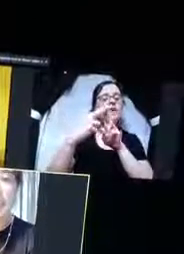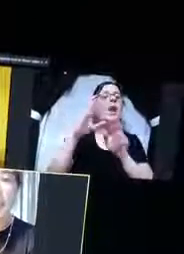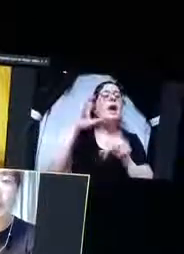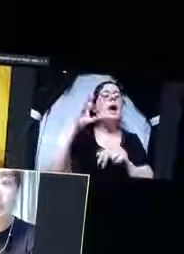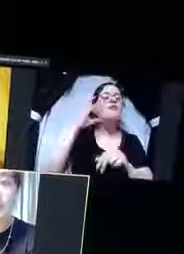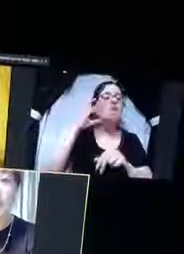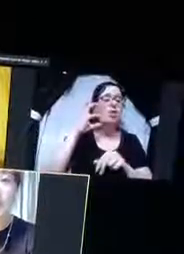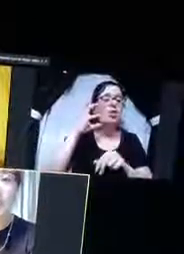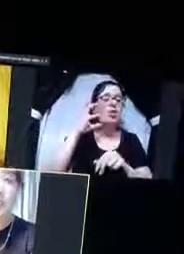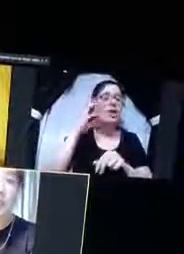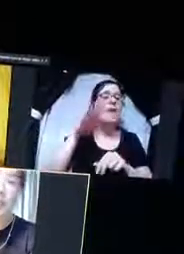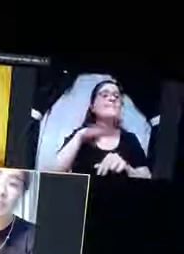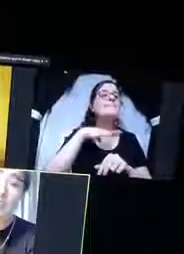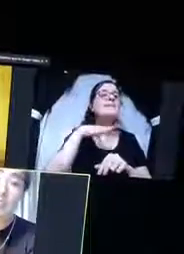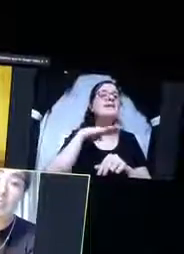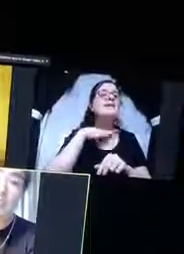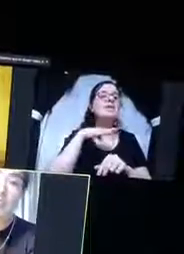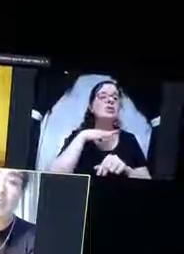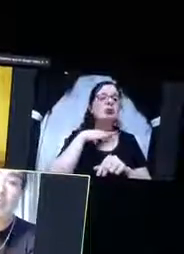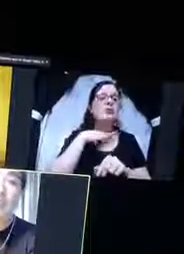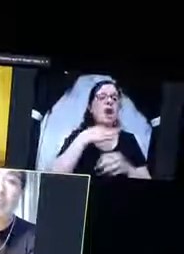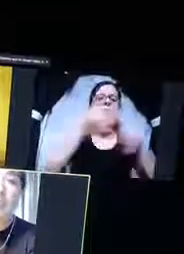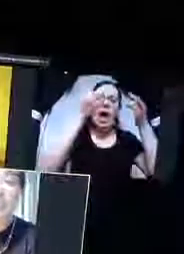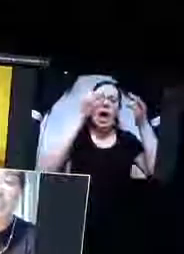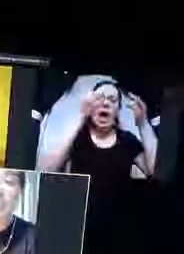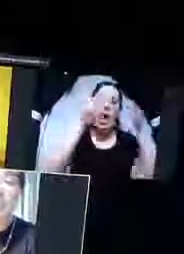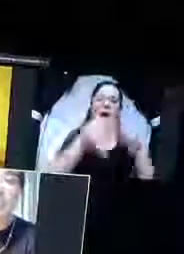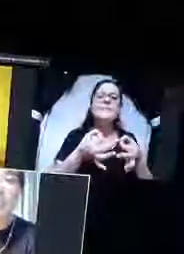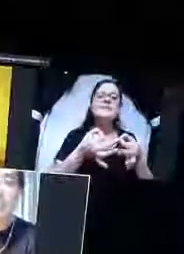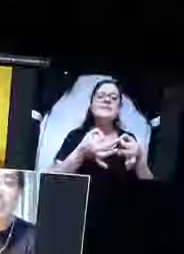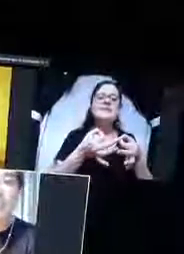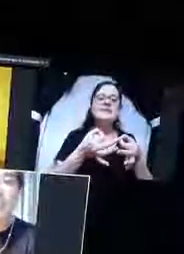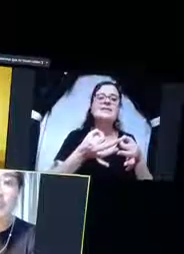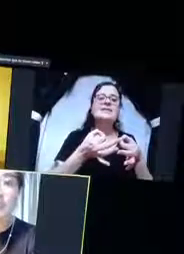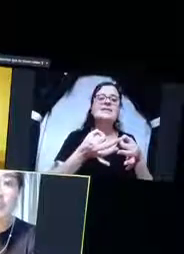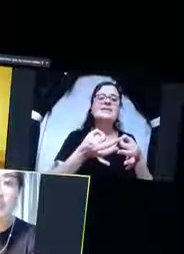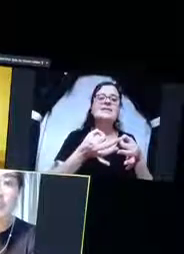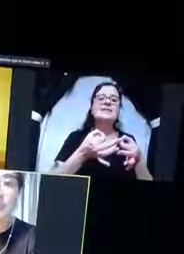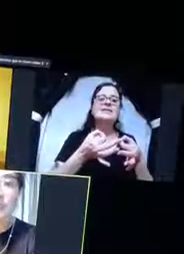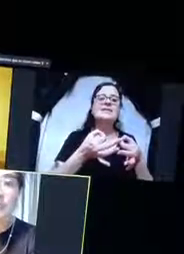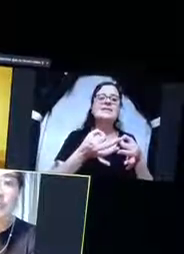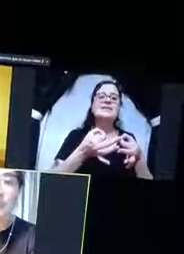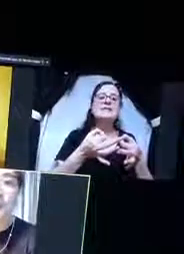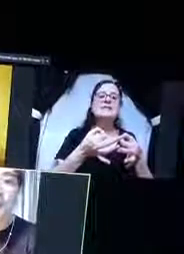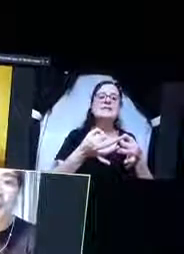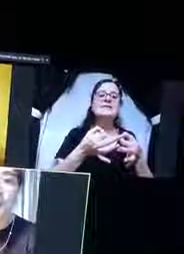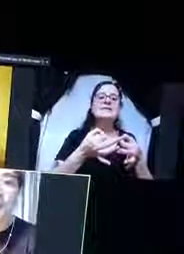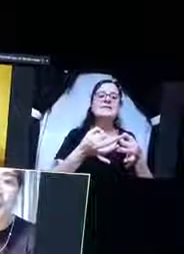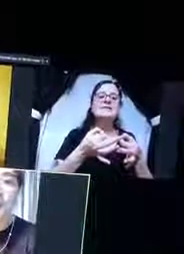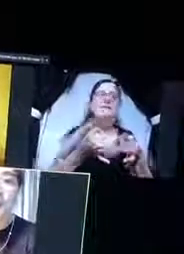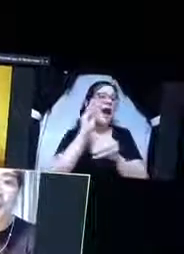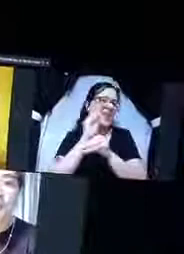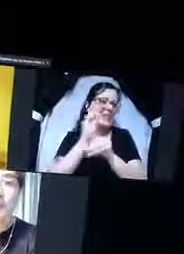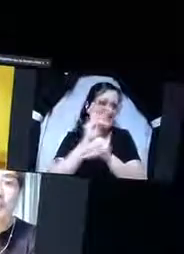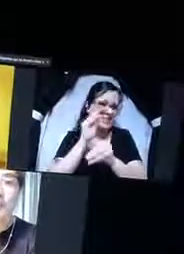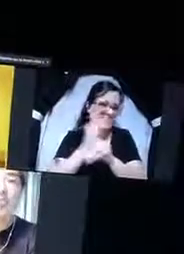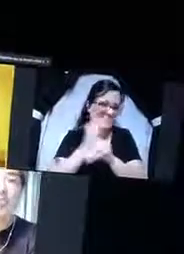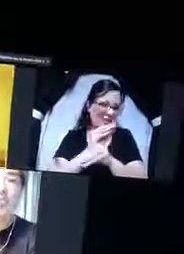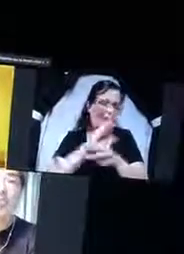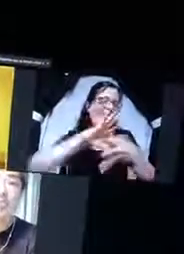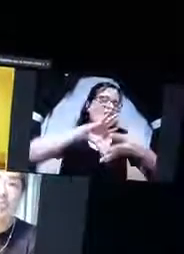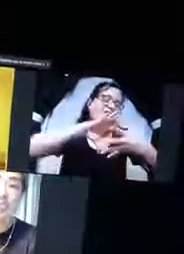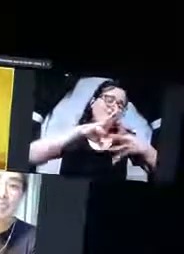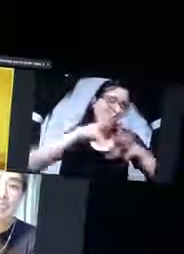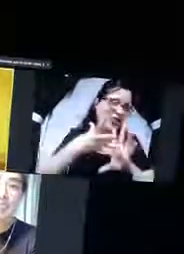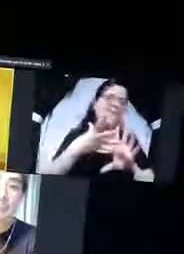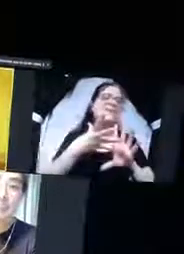mexicana, especialista en alimentación y sensorialidad oral. Me parece que es un tema súper